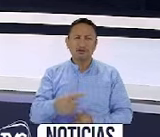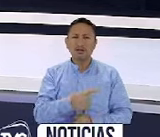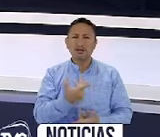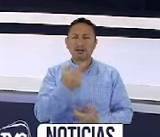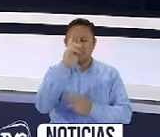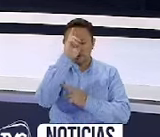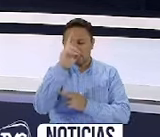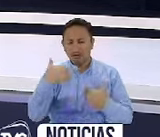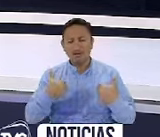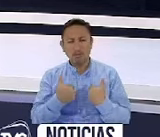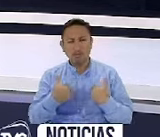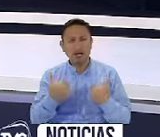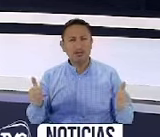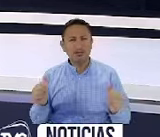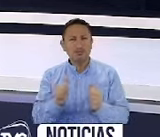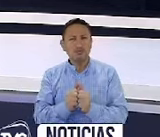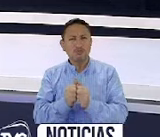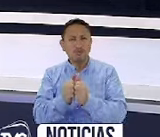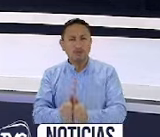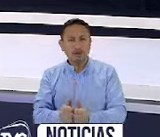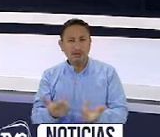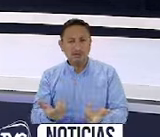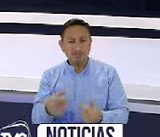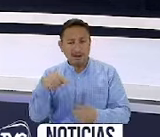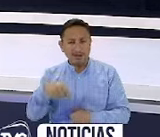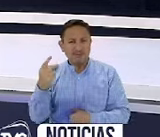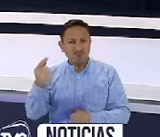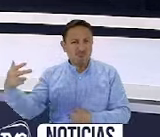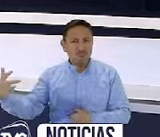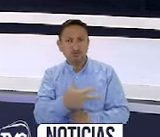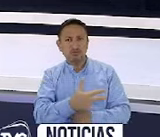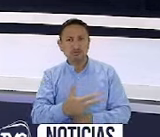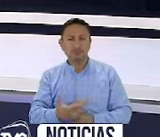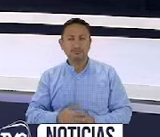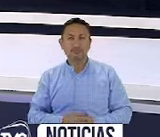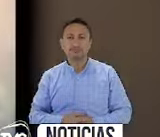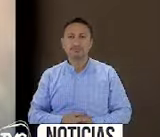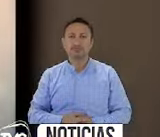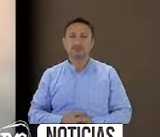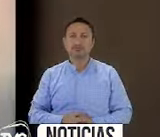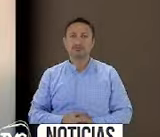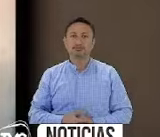de compañía y el exceso de velocidad.